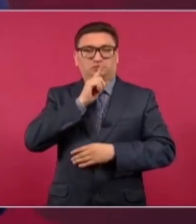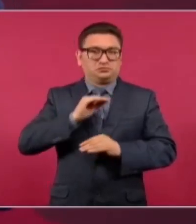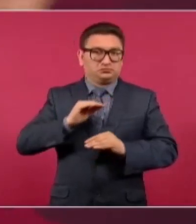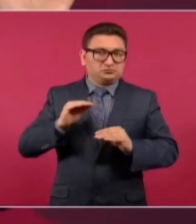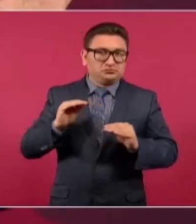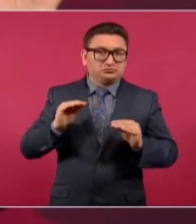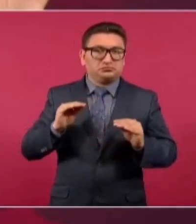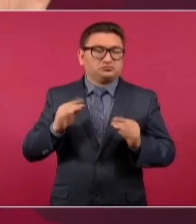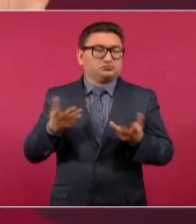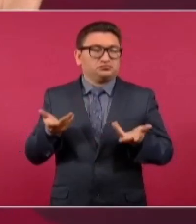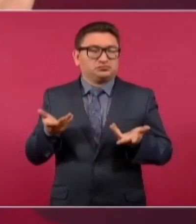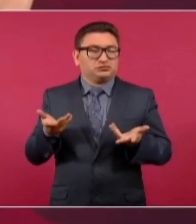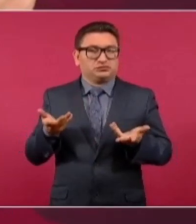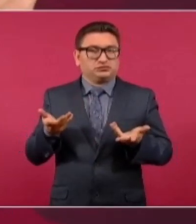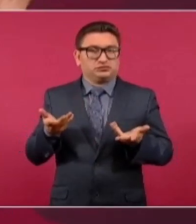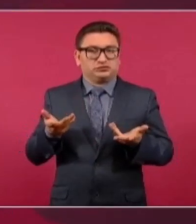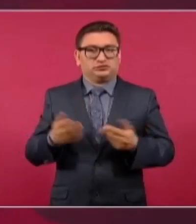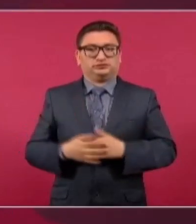solo